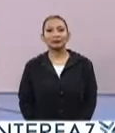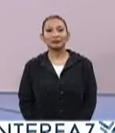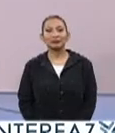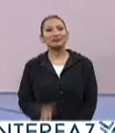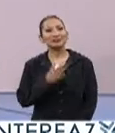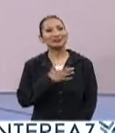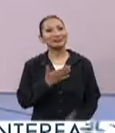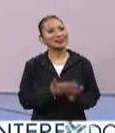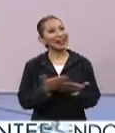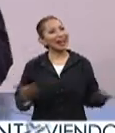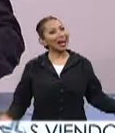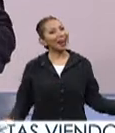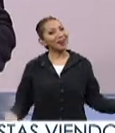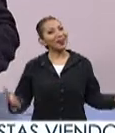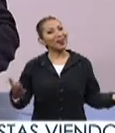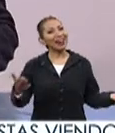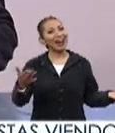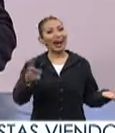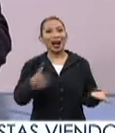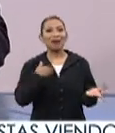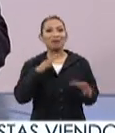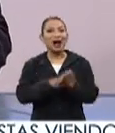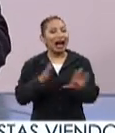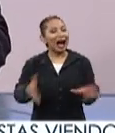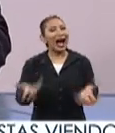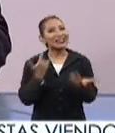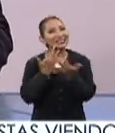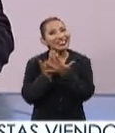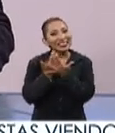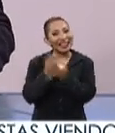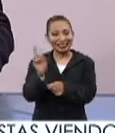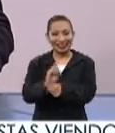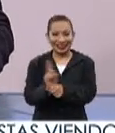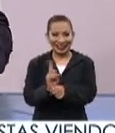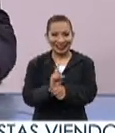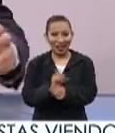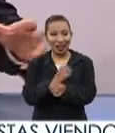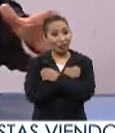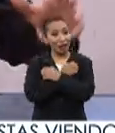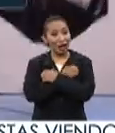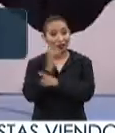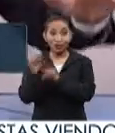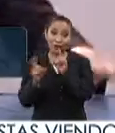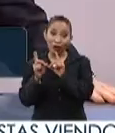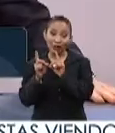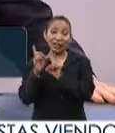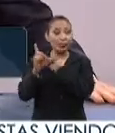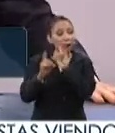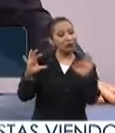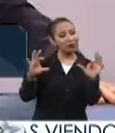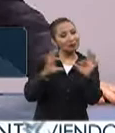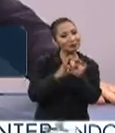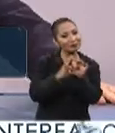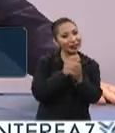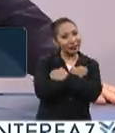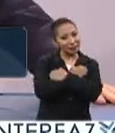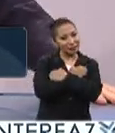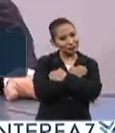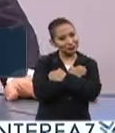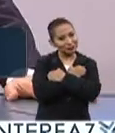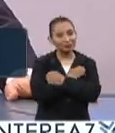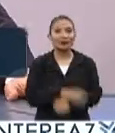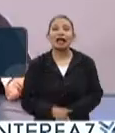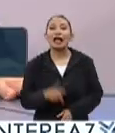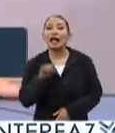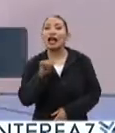Y bueno, llegó el momento, uno de los momentos más esperados diariamente. La educación es deporte, el deporte es